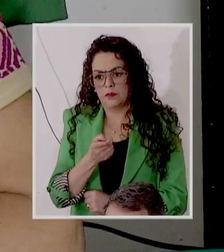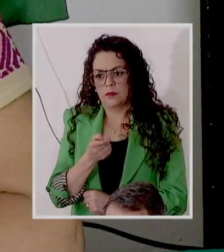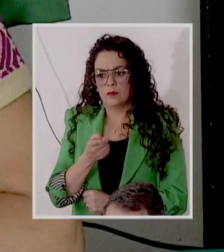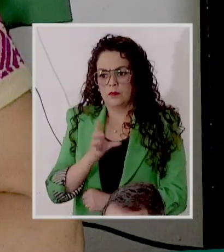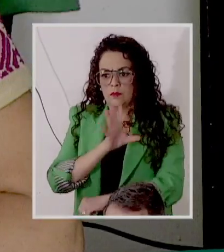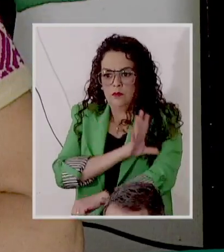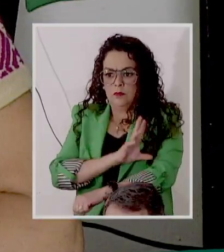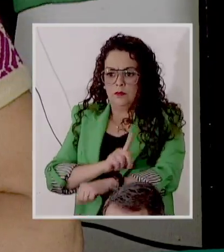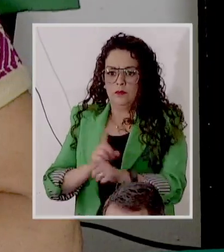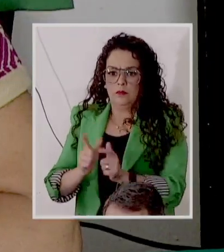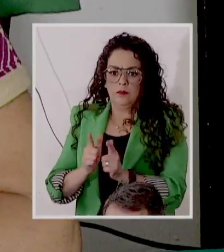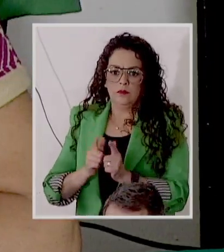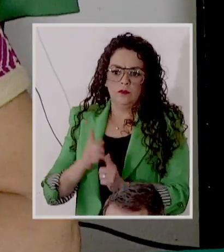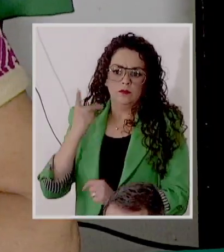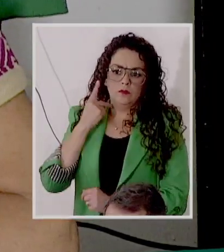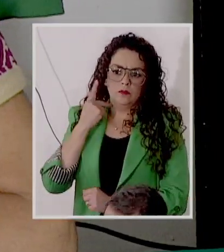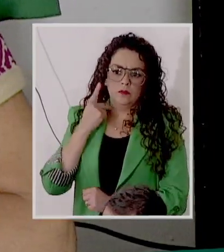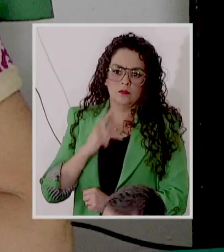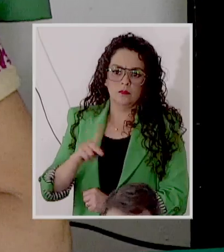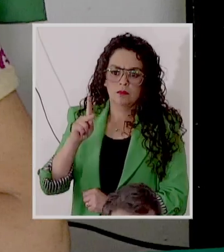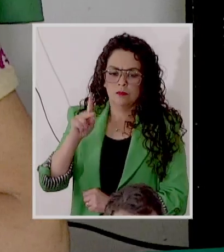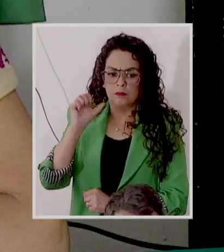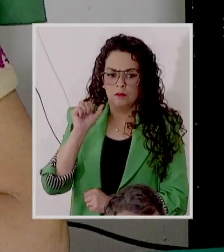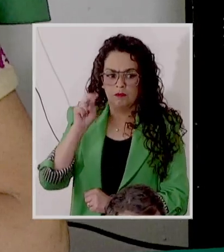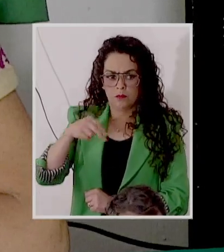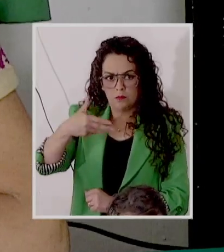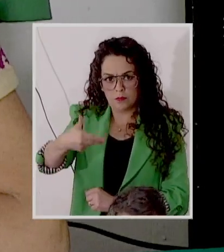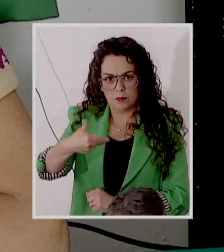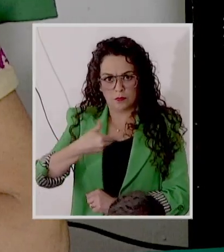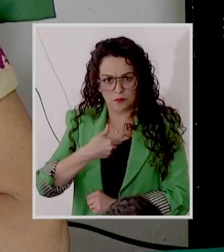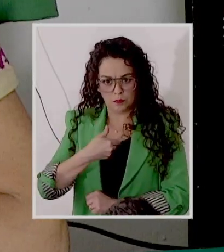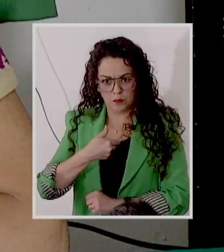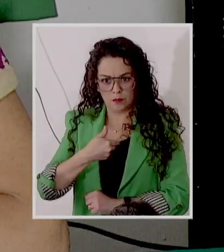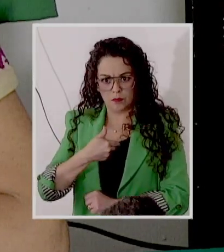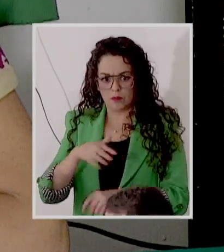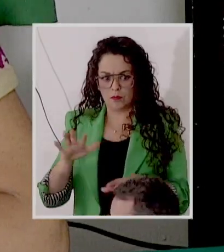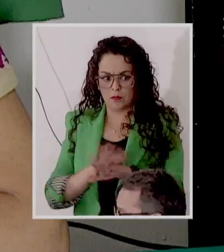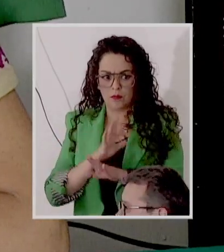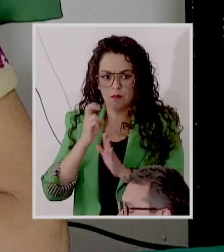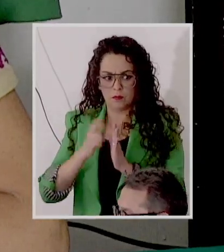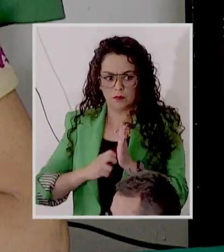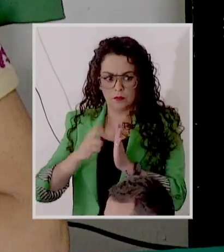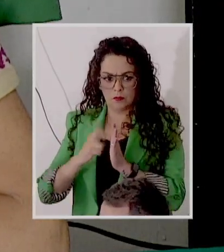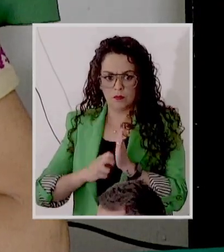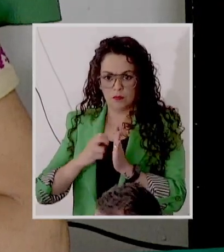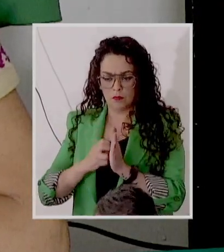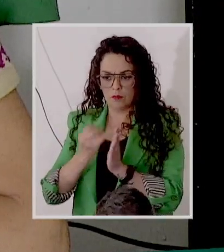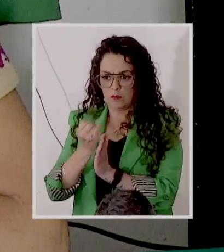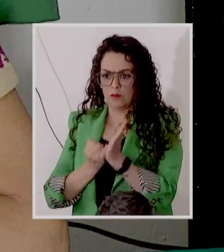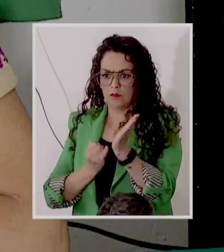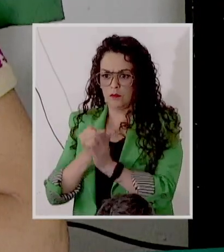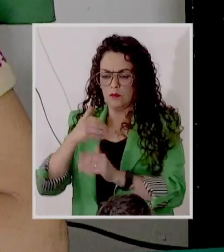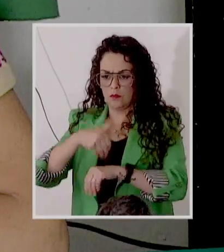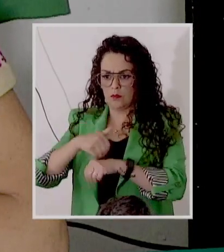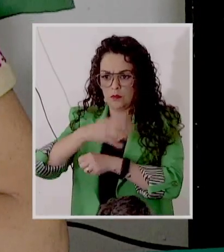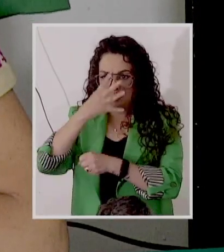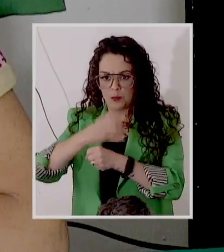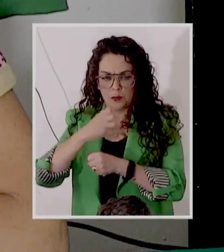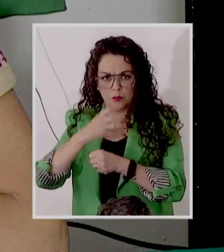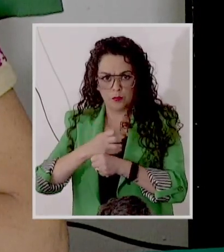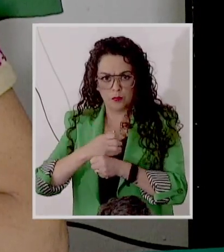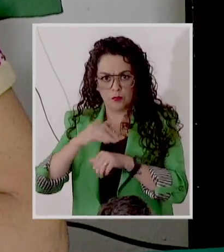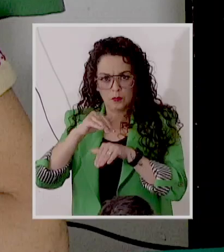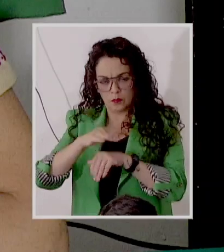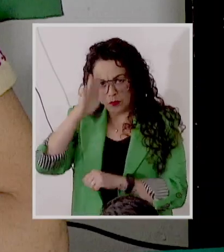coordinador del Grupo Parlamentario del Partido Acción Nacional, se hizo una modificación en el resolutivo cuarto del proyecto de